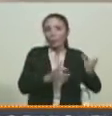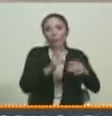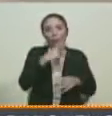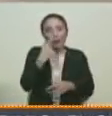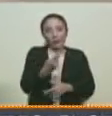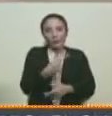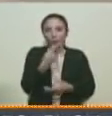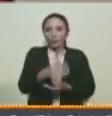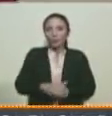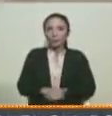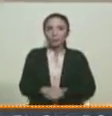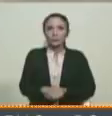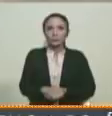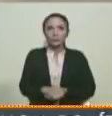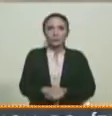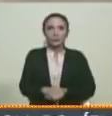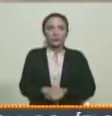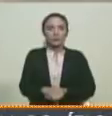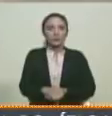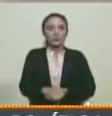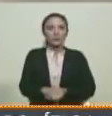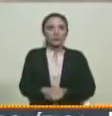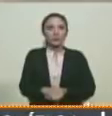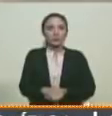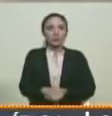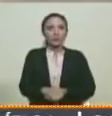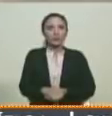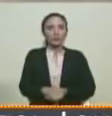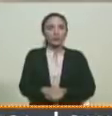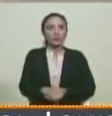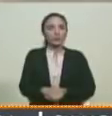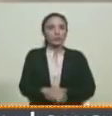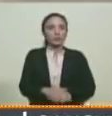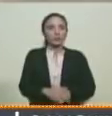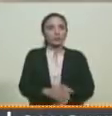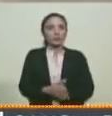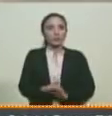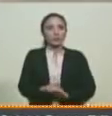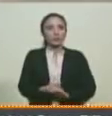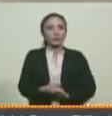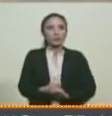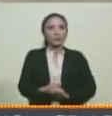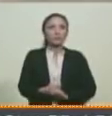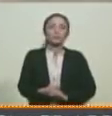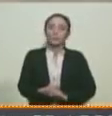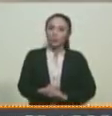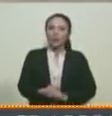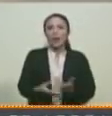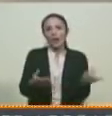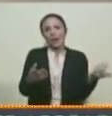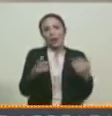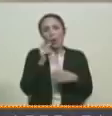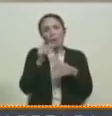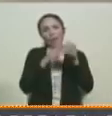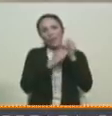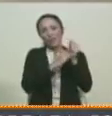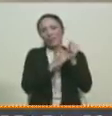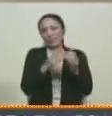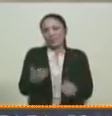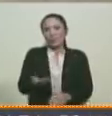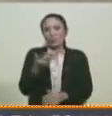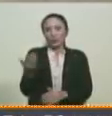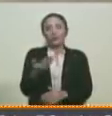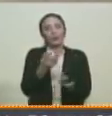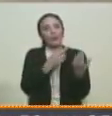Nacional, dirigida por Douglas Bravo. Y otros compañeros, pero Douglas era el líder fundamental. Estaba